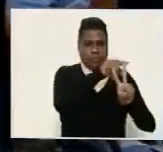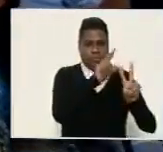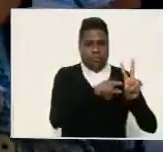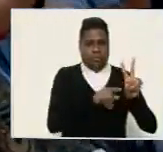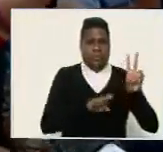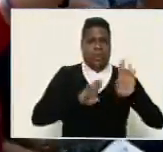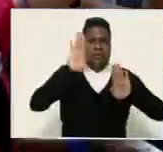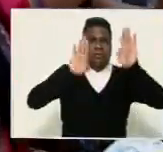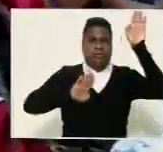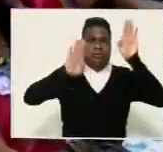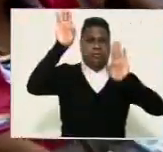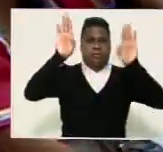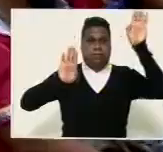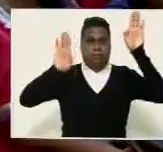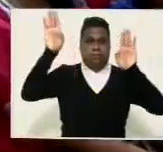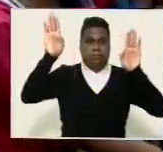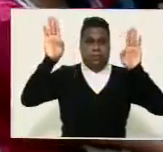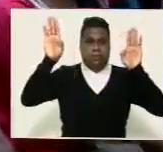¿verdad? ¿No?